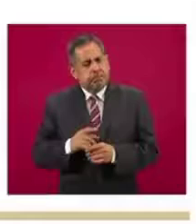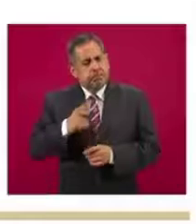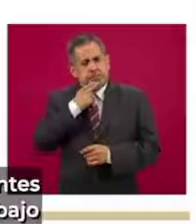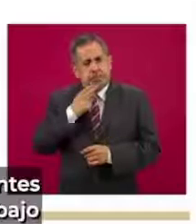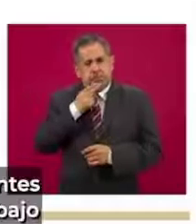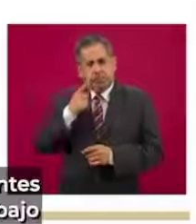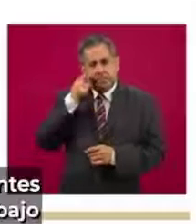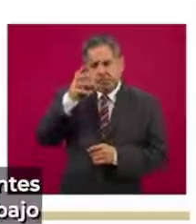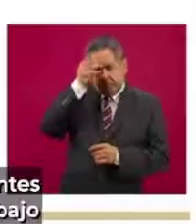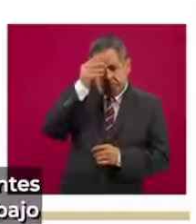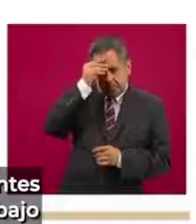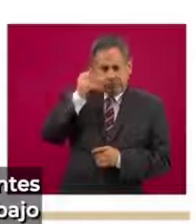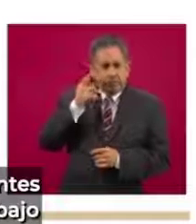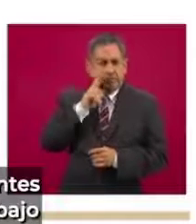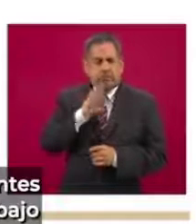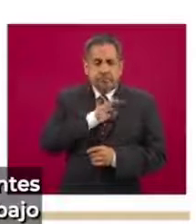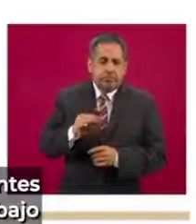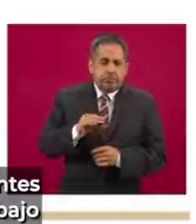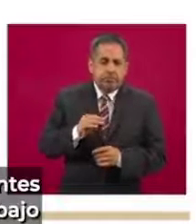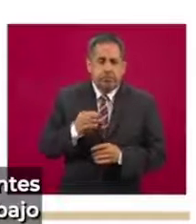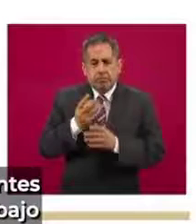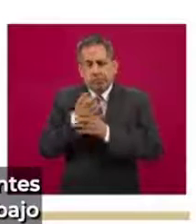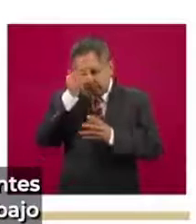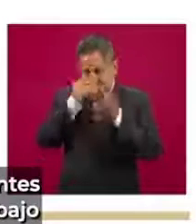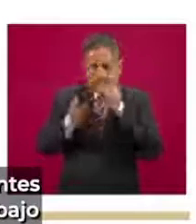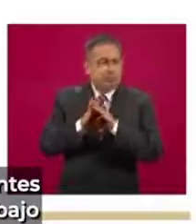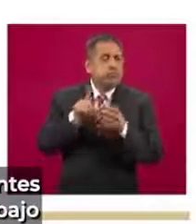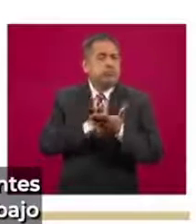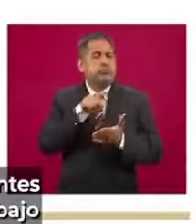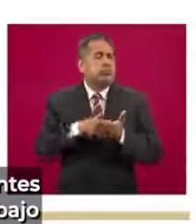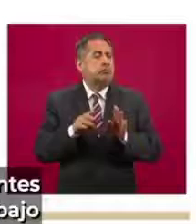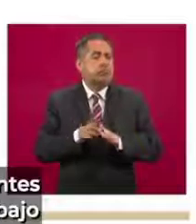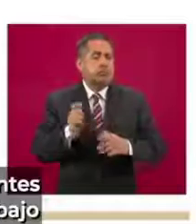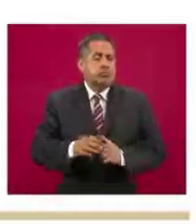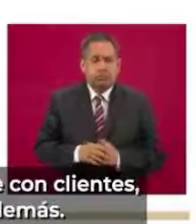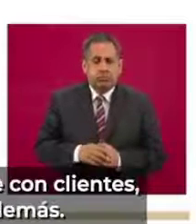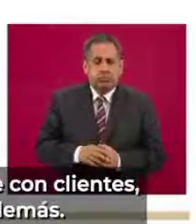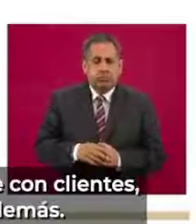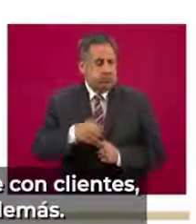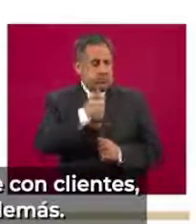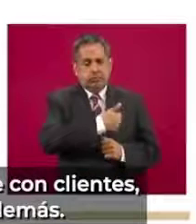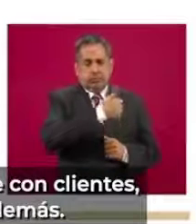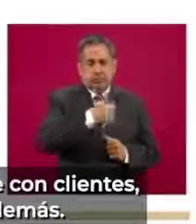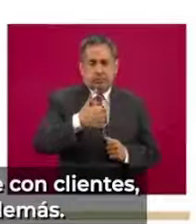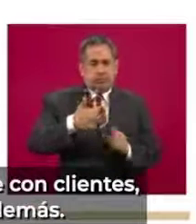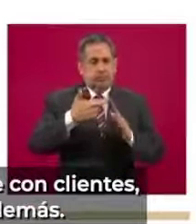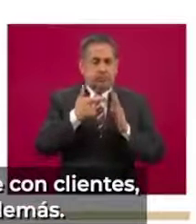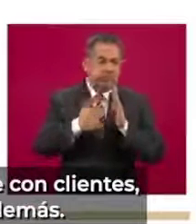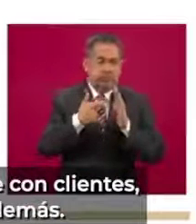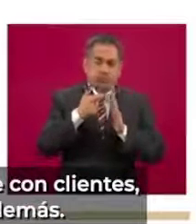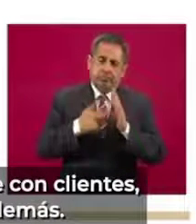útiles para poder adoptar medidas en diferentes centros de trabajo. Cada centro de trabajo tiene